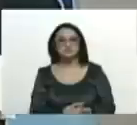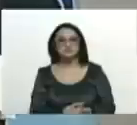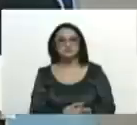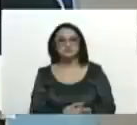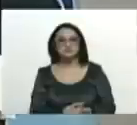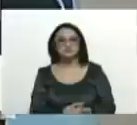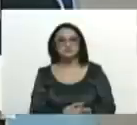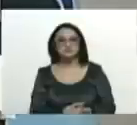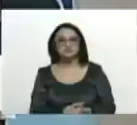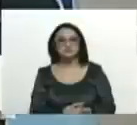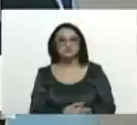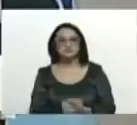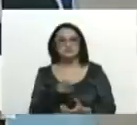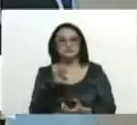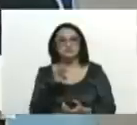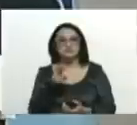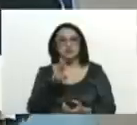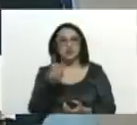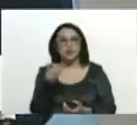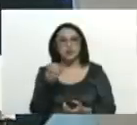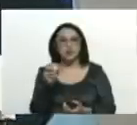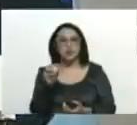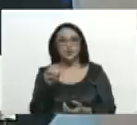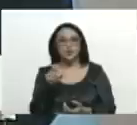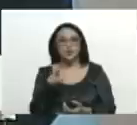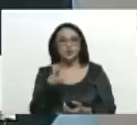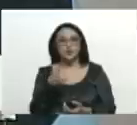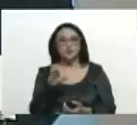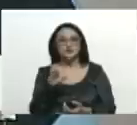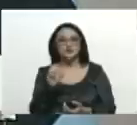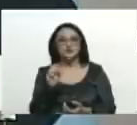Hugo César cabezas Bracamonte